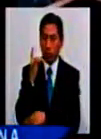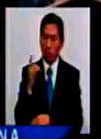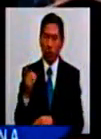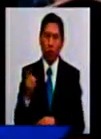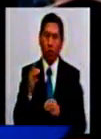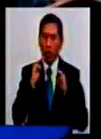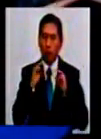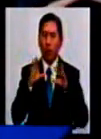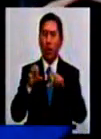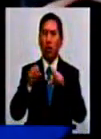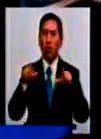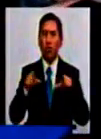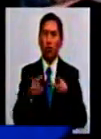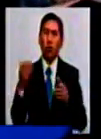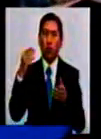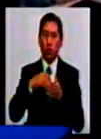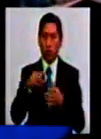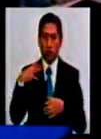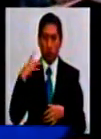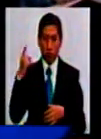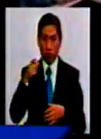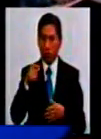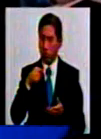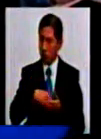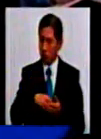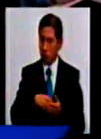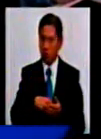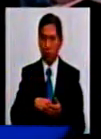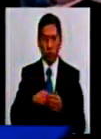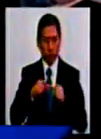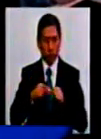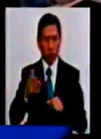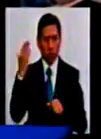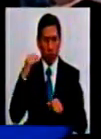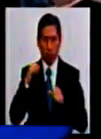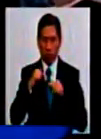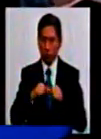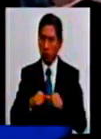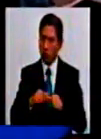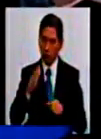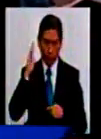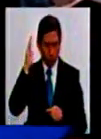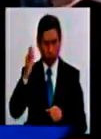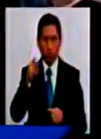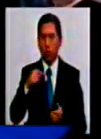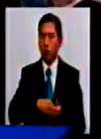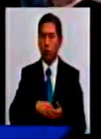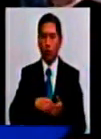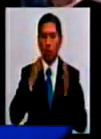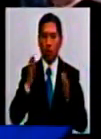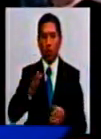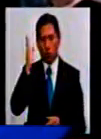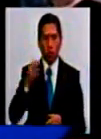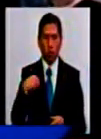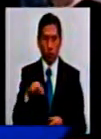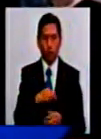retorno al Océano Pacífico con soberanía ha sido, es y será una causa